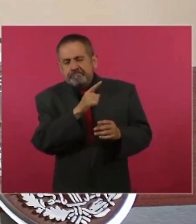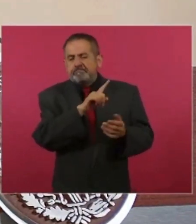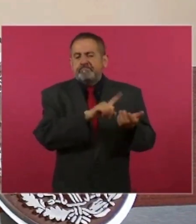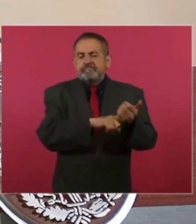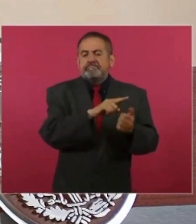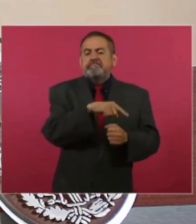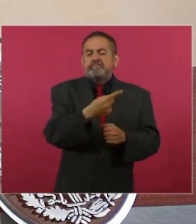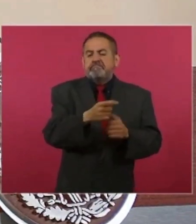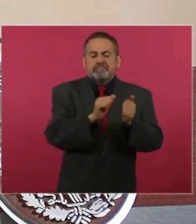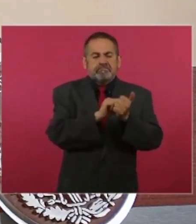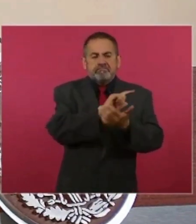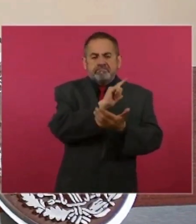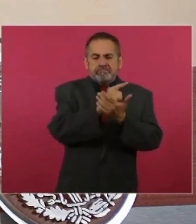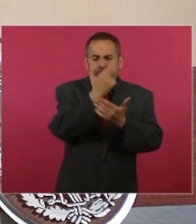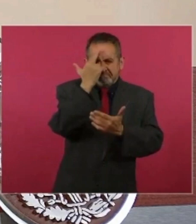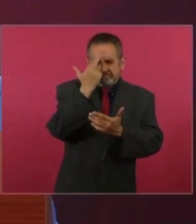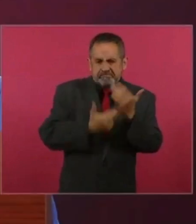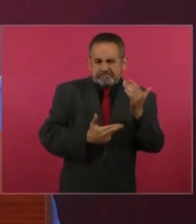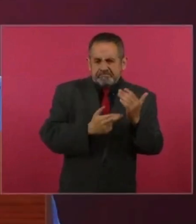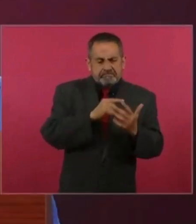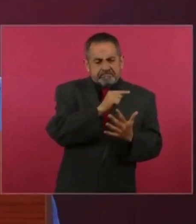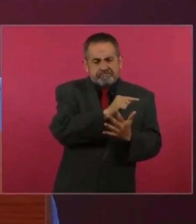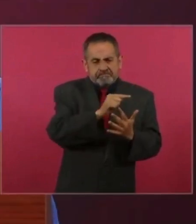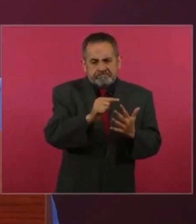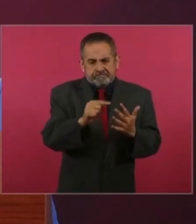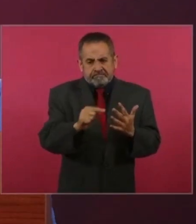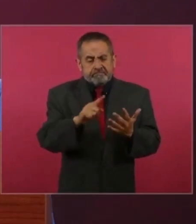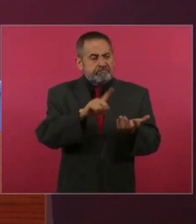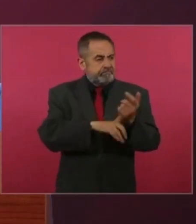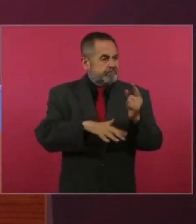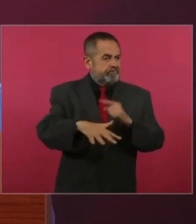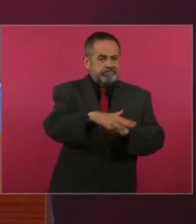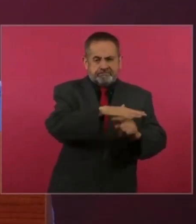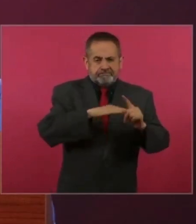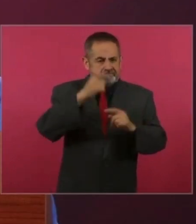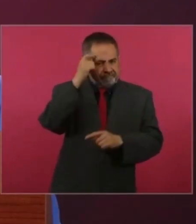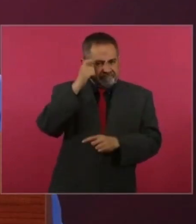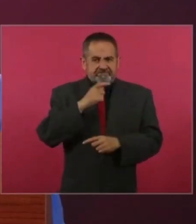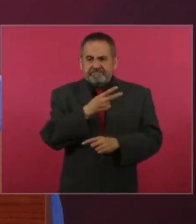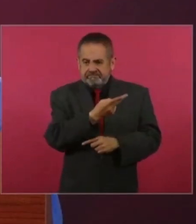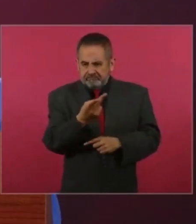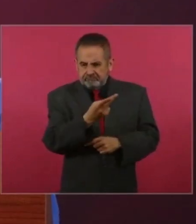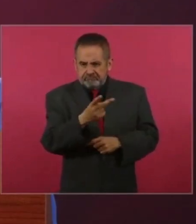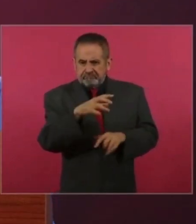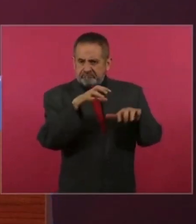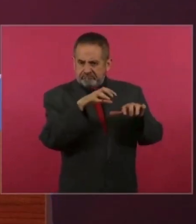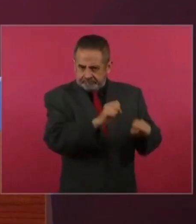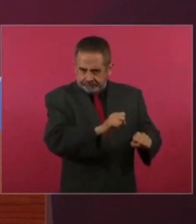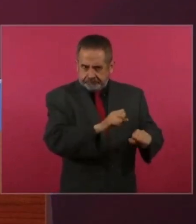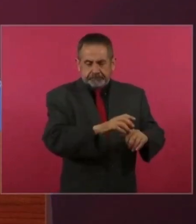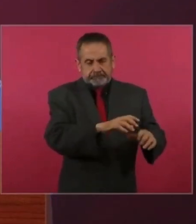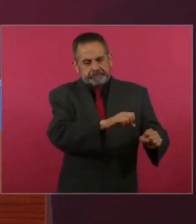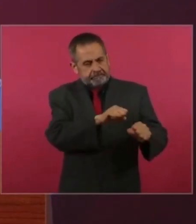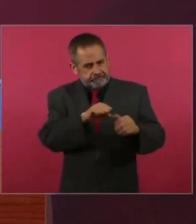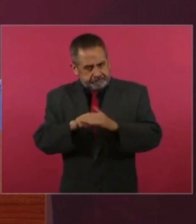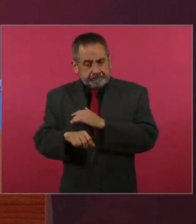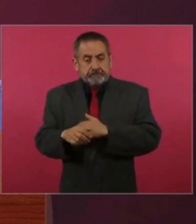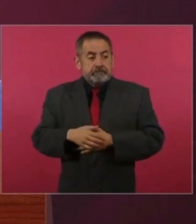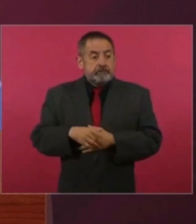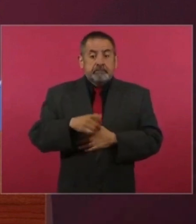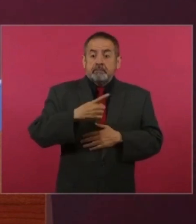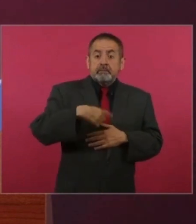en la Comisión de Delitos en esta región. Los manifestantes se